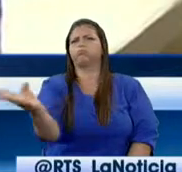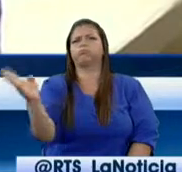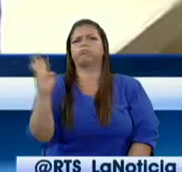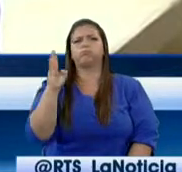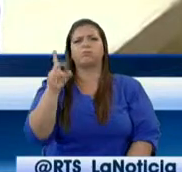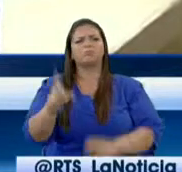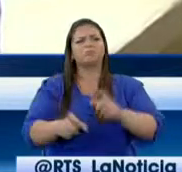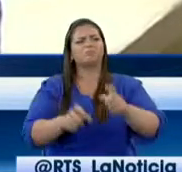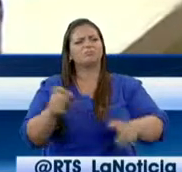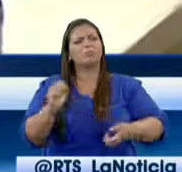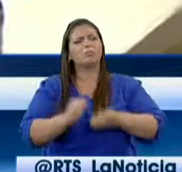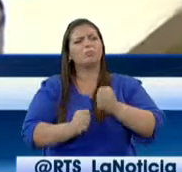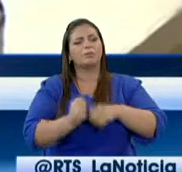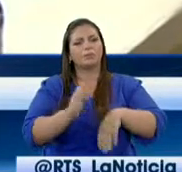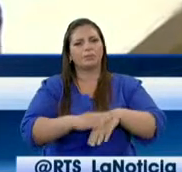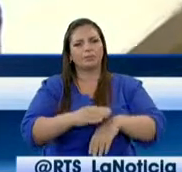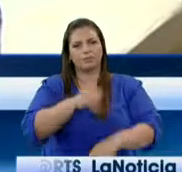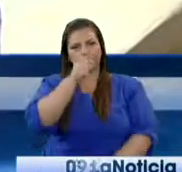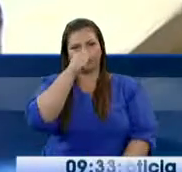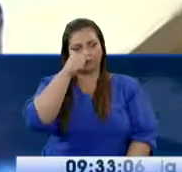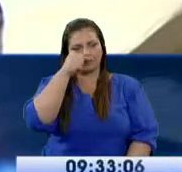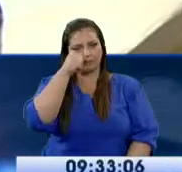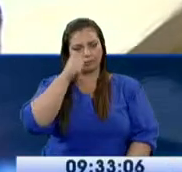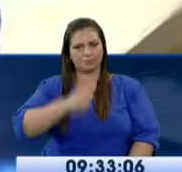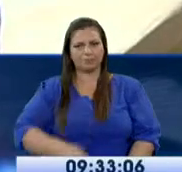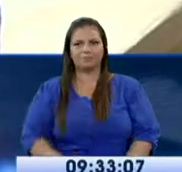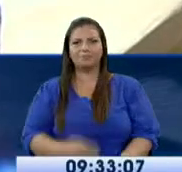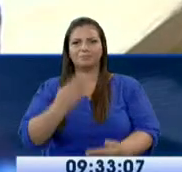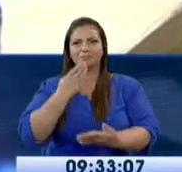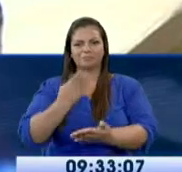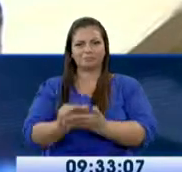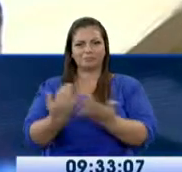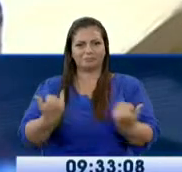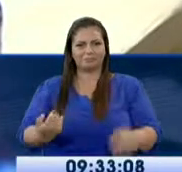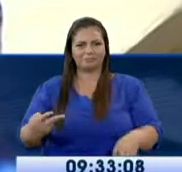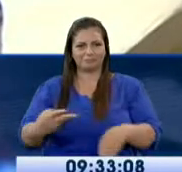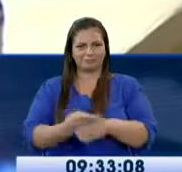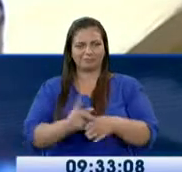de problemas. Luxio, las gracias por la información que nos ha dado. Nos vamos a un corte y regresamos enseguida.